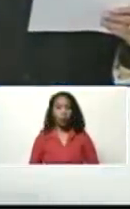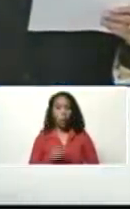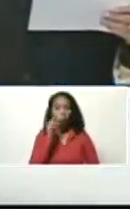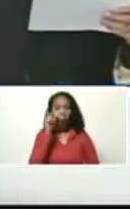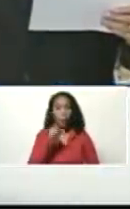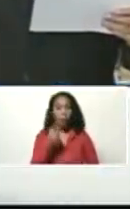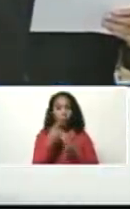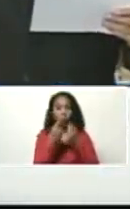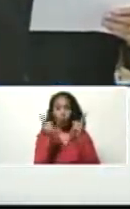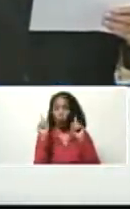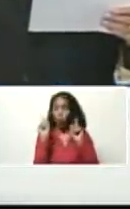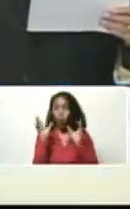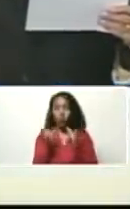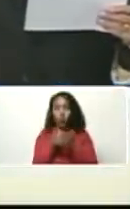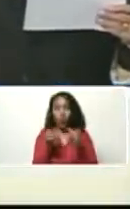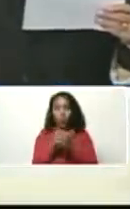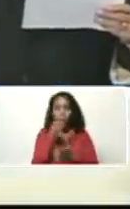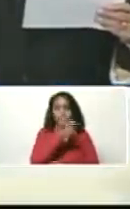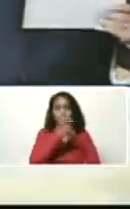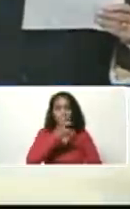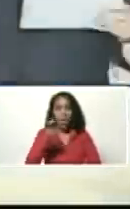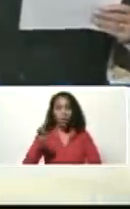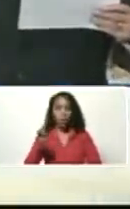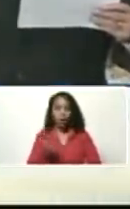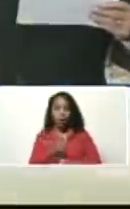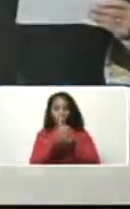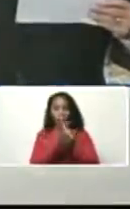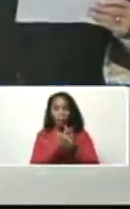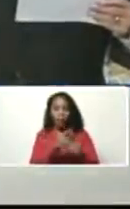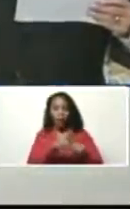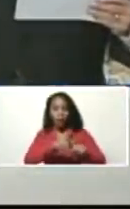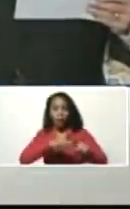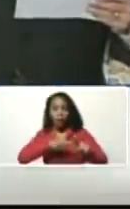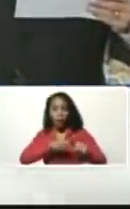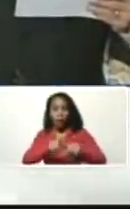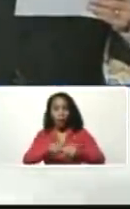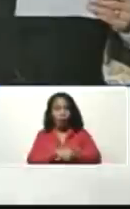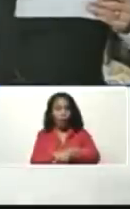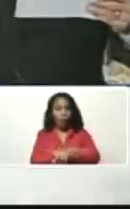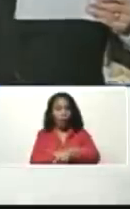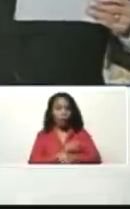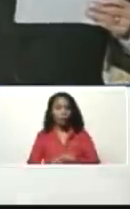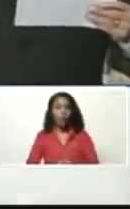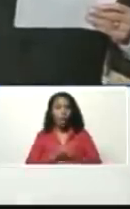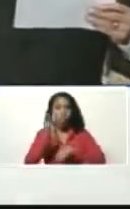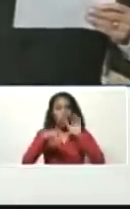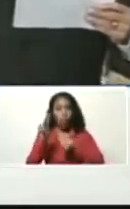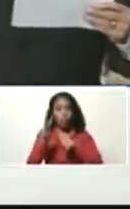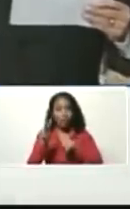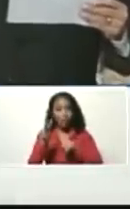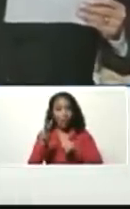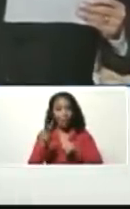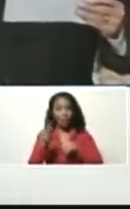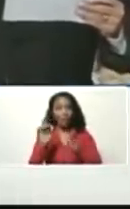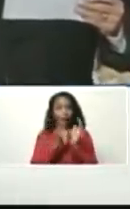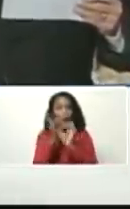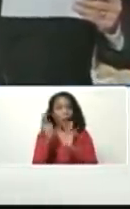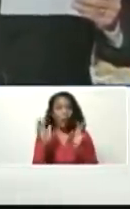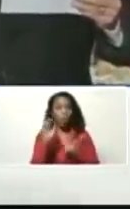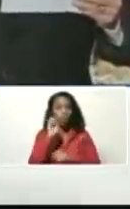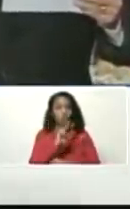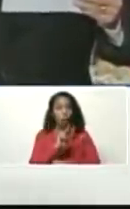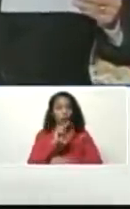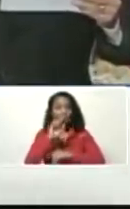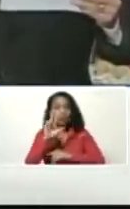rodeado de un grupo de mercenarios con armas largas. 12 de abril, 2 de la mañana, 3, 4 de la